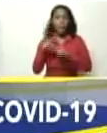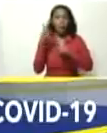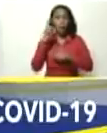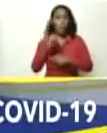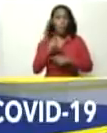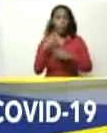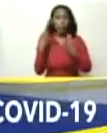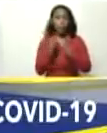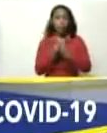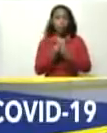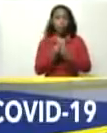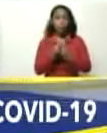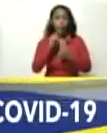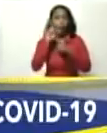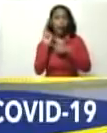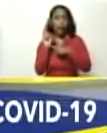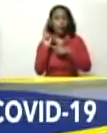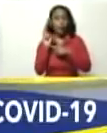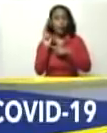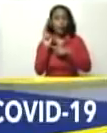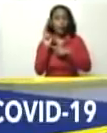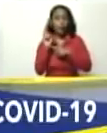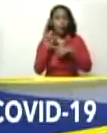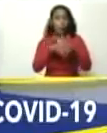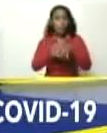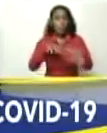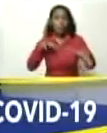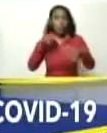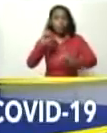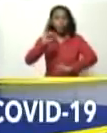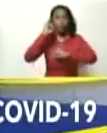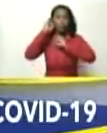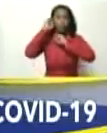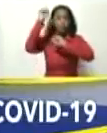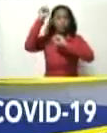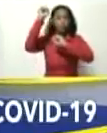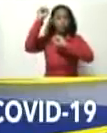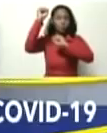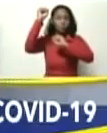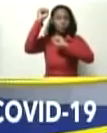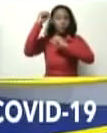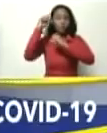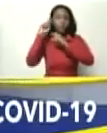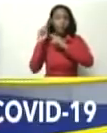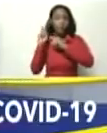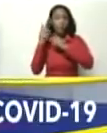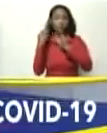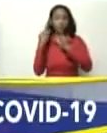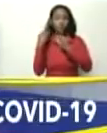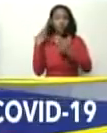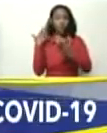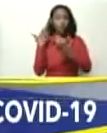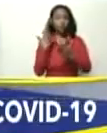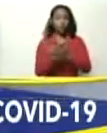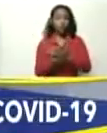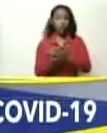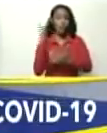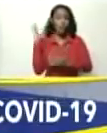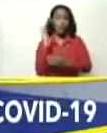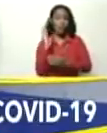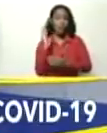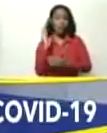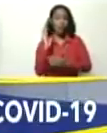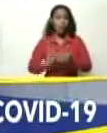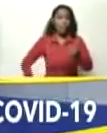también me acompaña esta cantidad de héroes y heroínas que desde hace mucho tiempo vienen